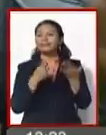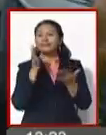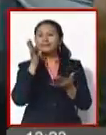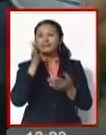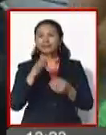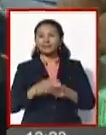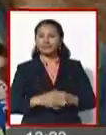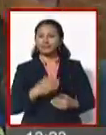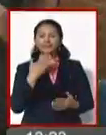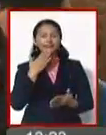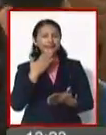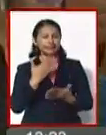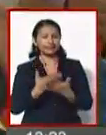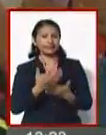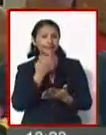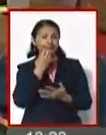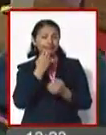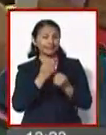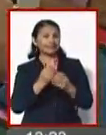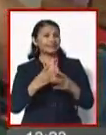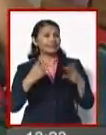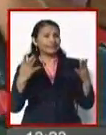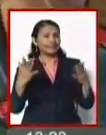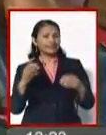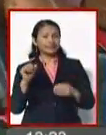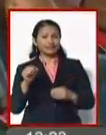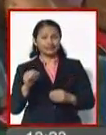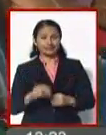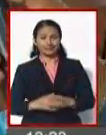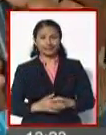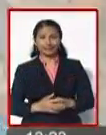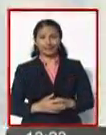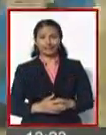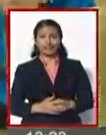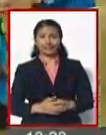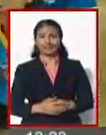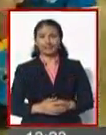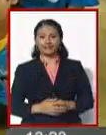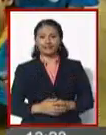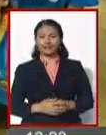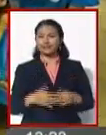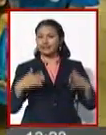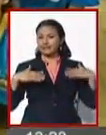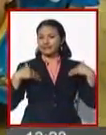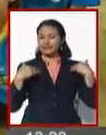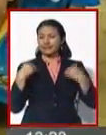bien? Bien. ¿La querés mucho? Sí. Ya.